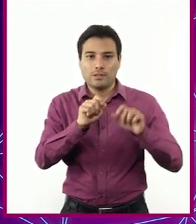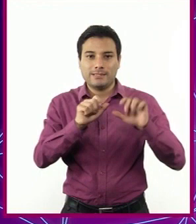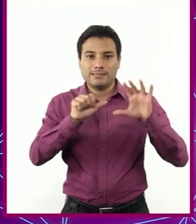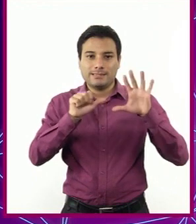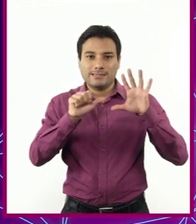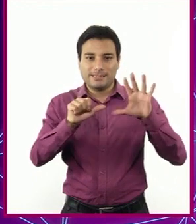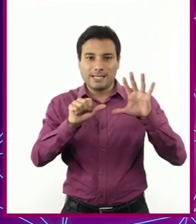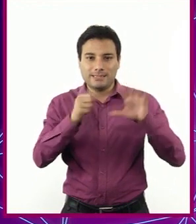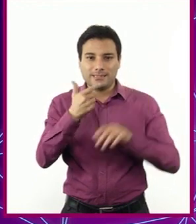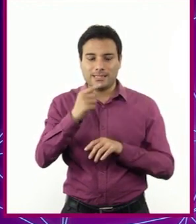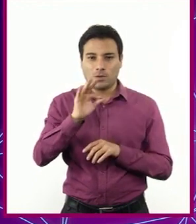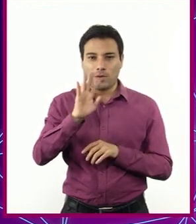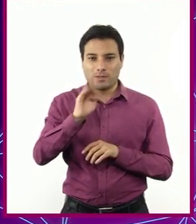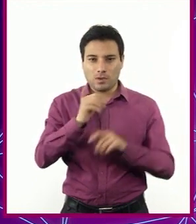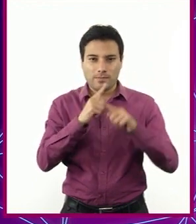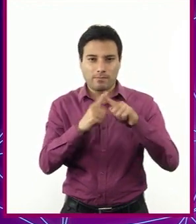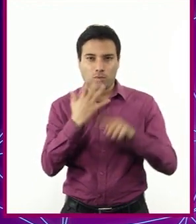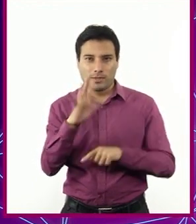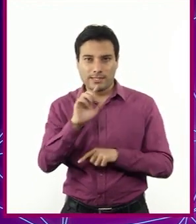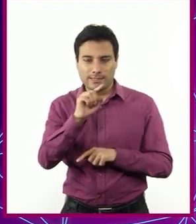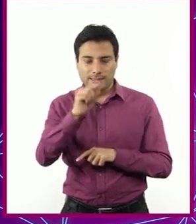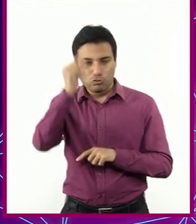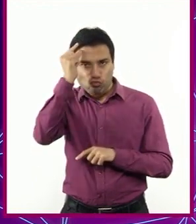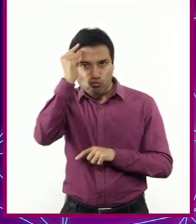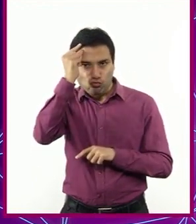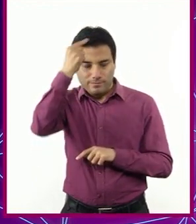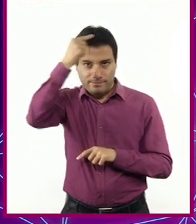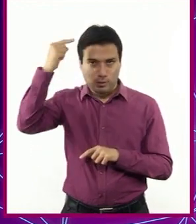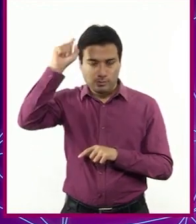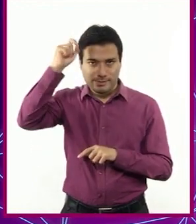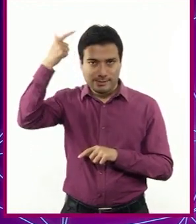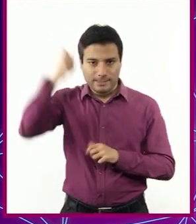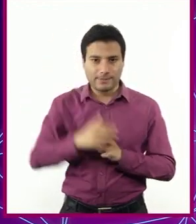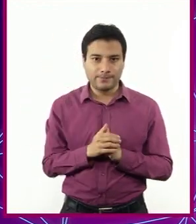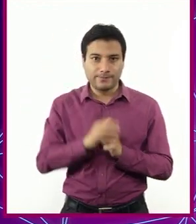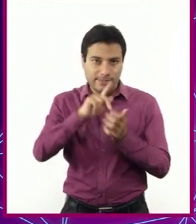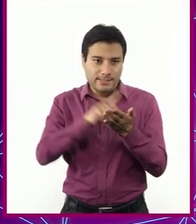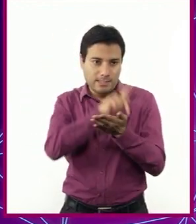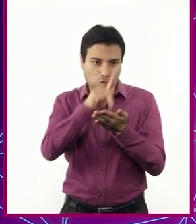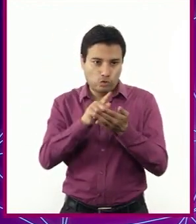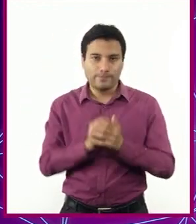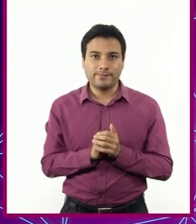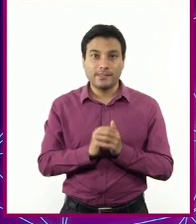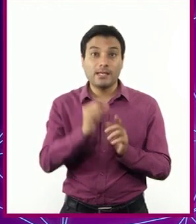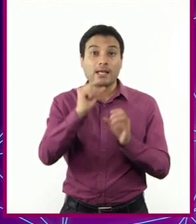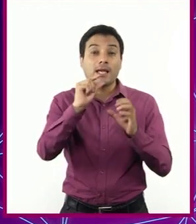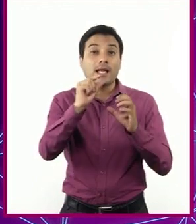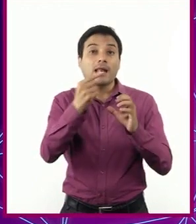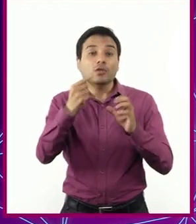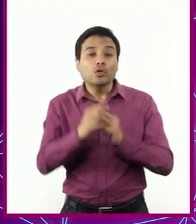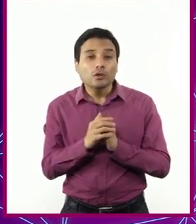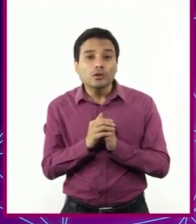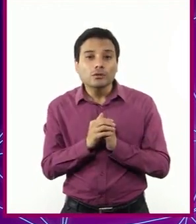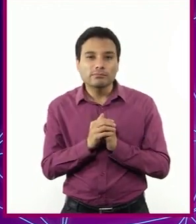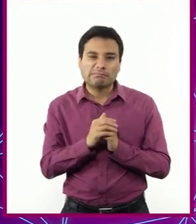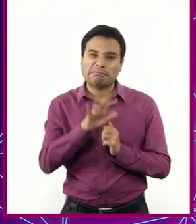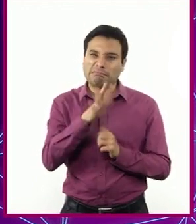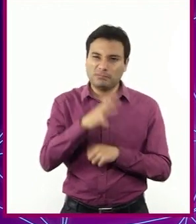1.6726 por 10 a la menos 27 kilogramos. La masa del electrón es